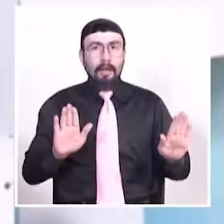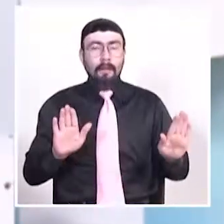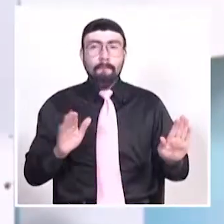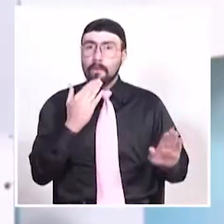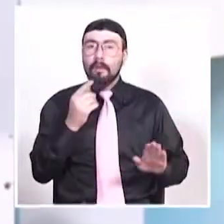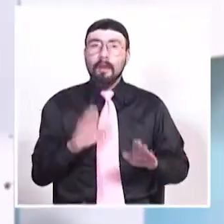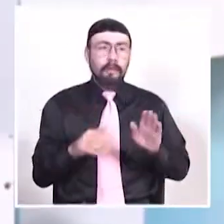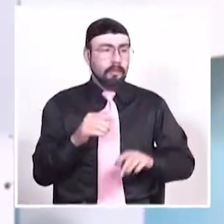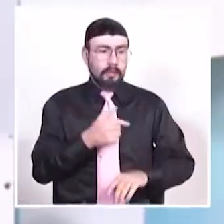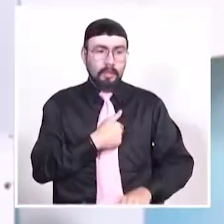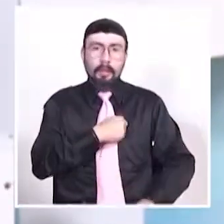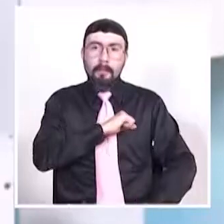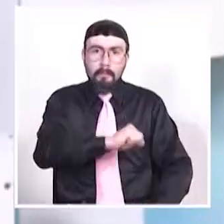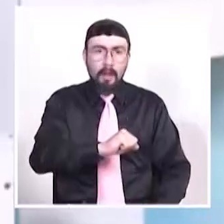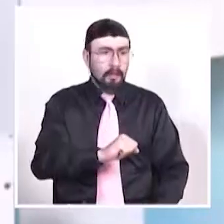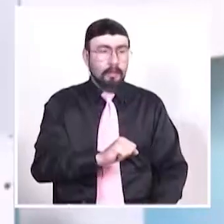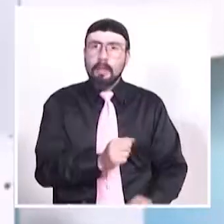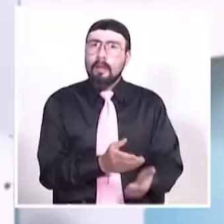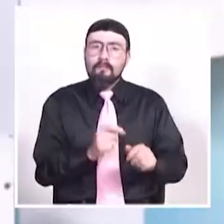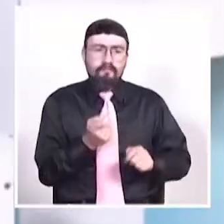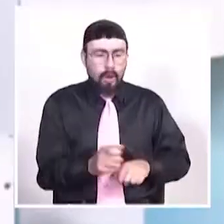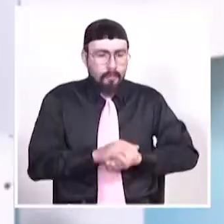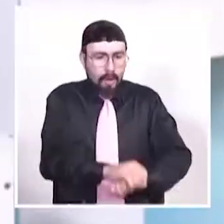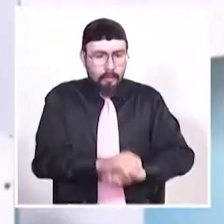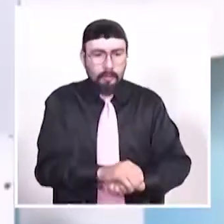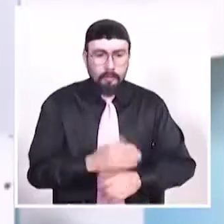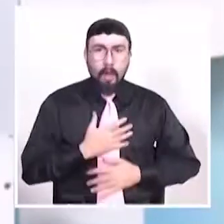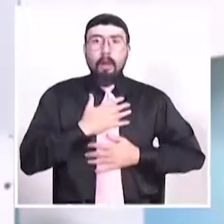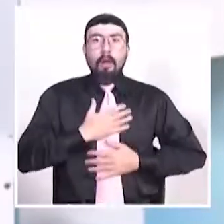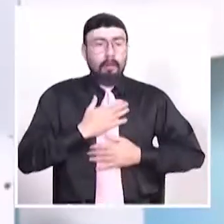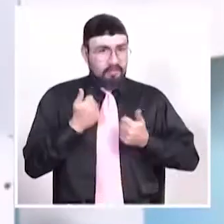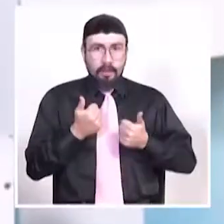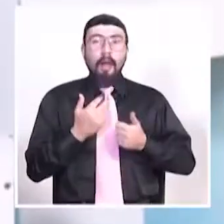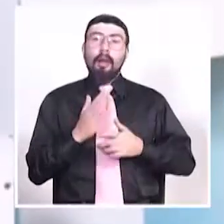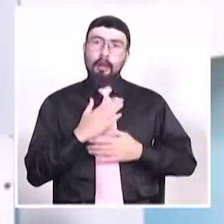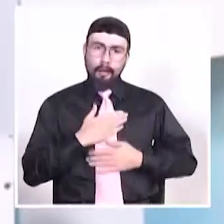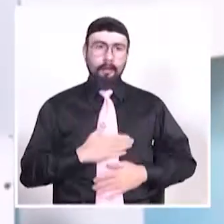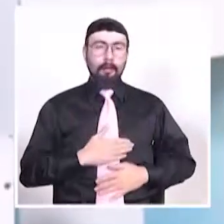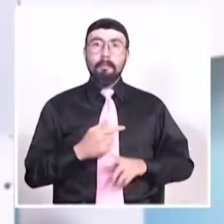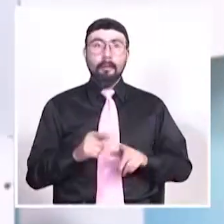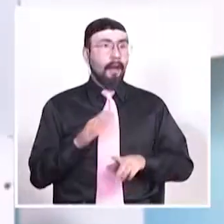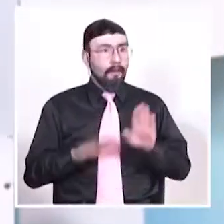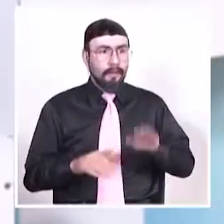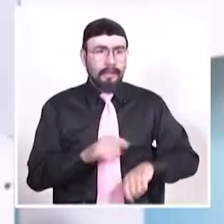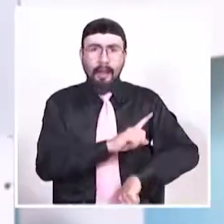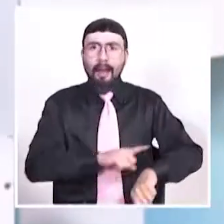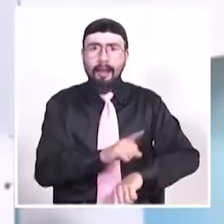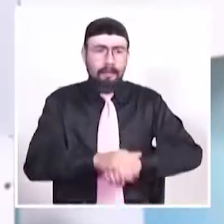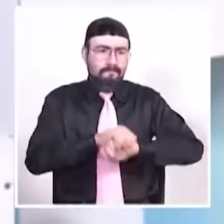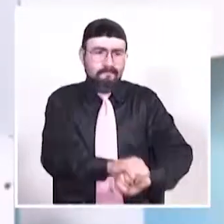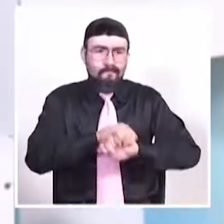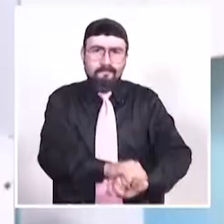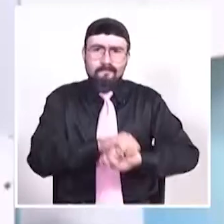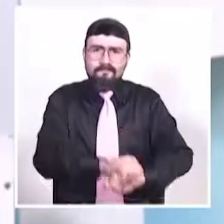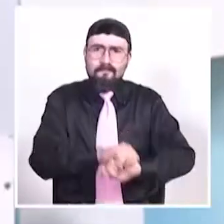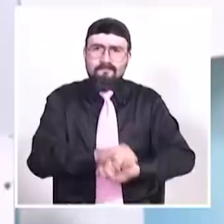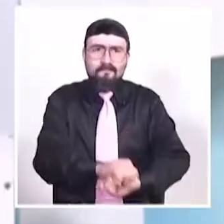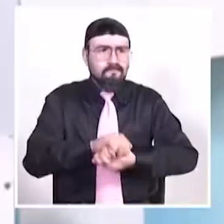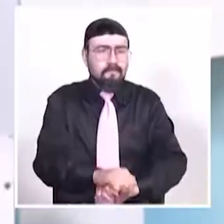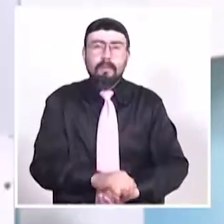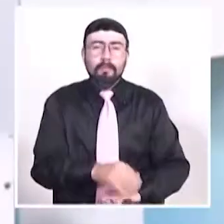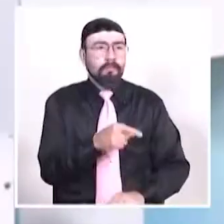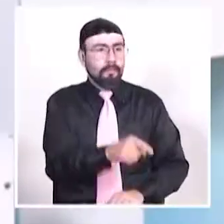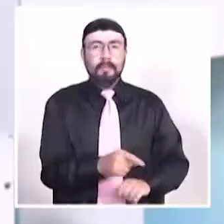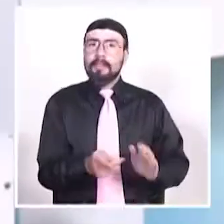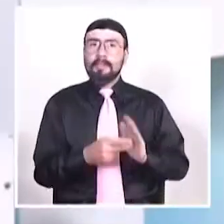paro dura poquito, pero hay pacientes en los que el paro se prolonga y podemos decir entonces que el paciente está en un